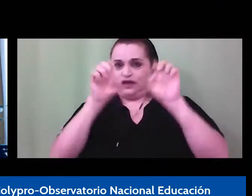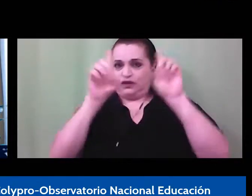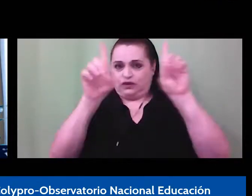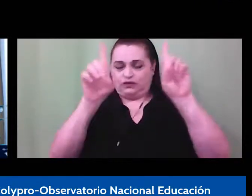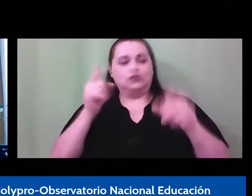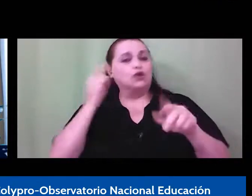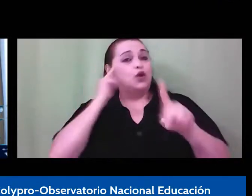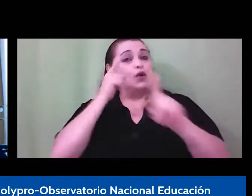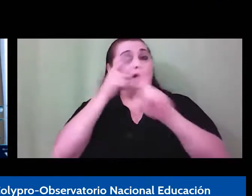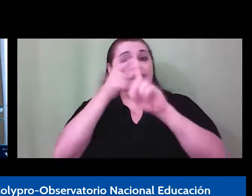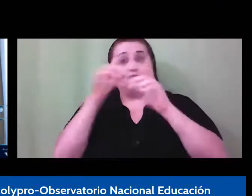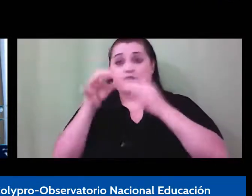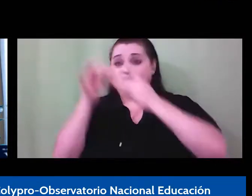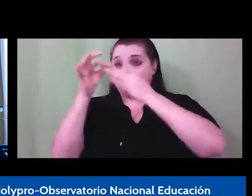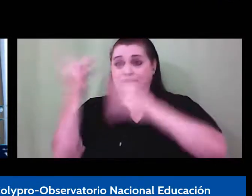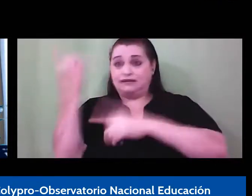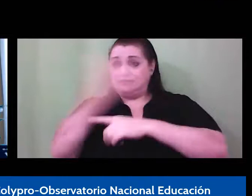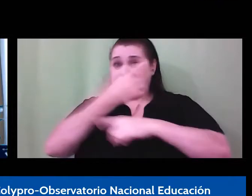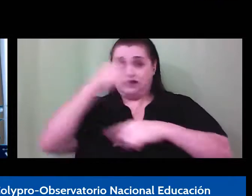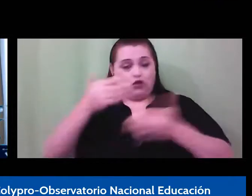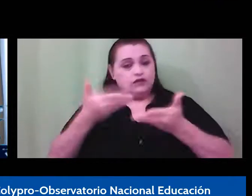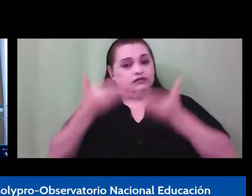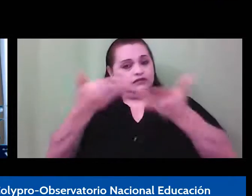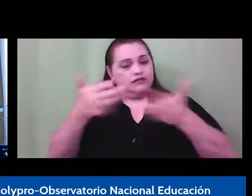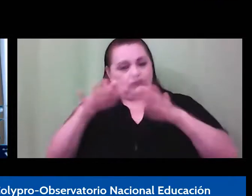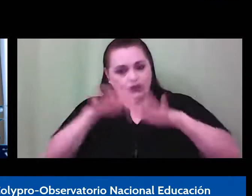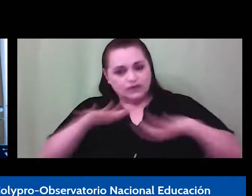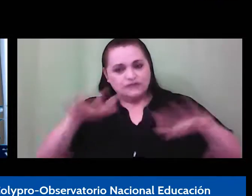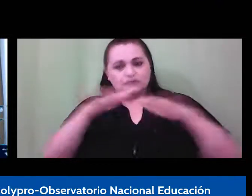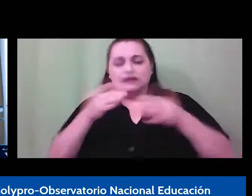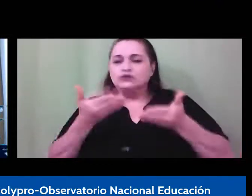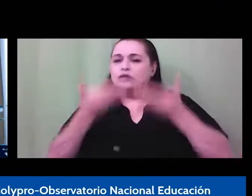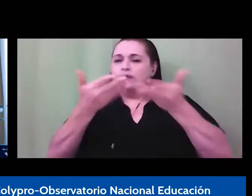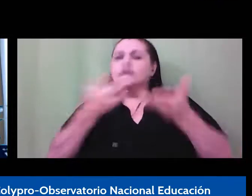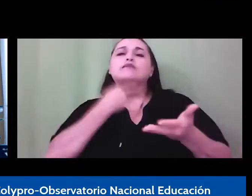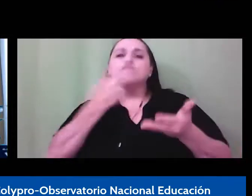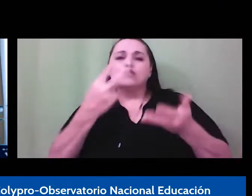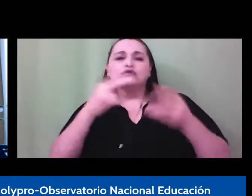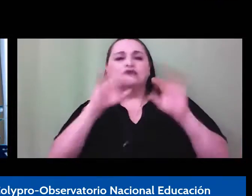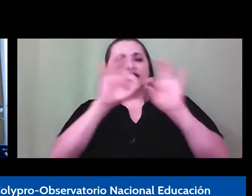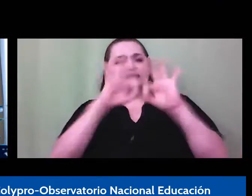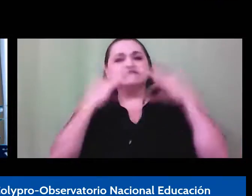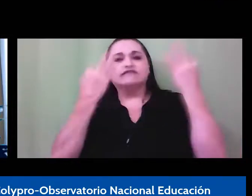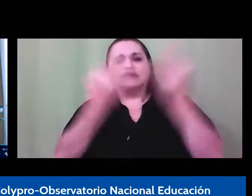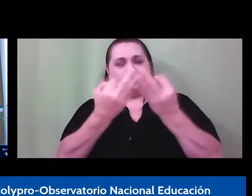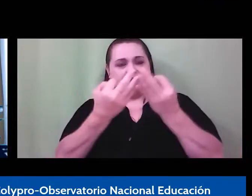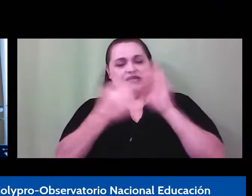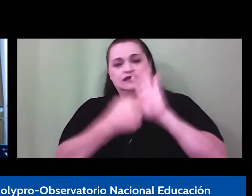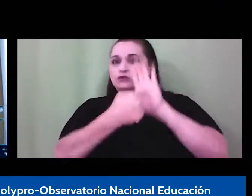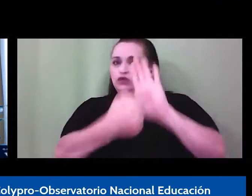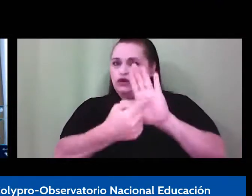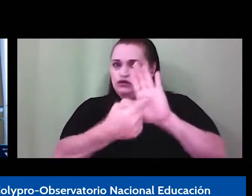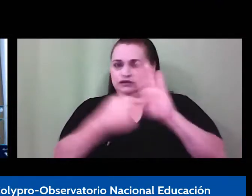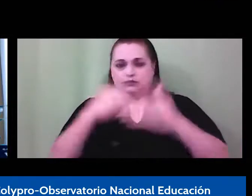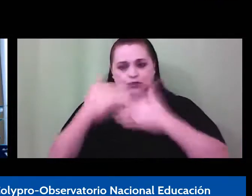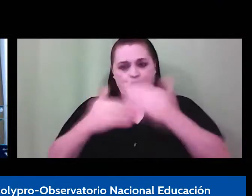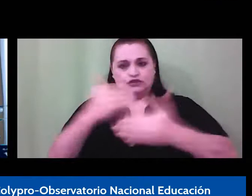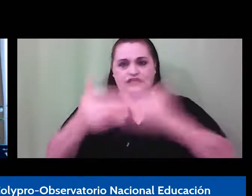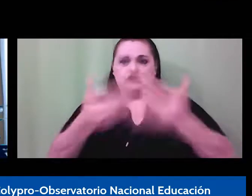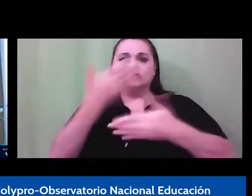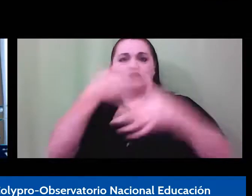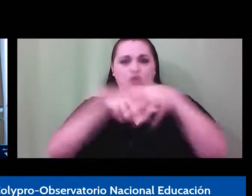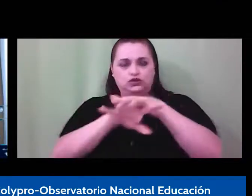objetivo principal ofrecer un espacio para dar voz a las familias como protagonistas de los procesos de